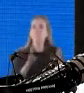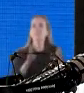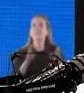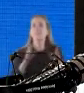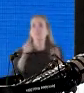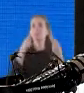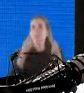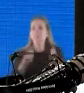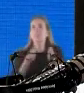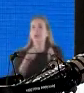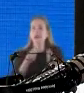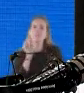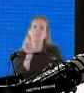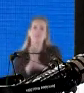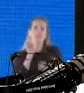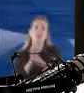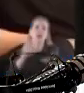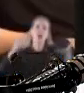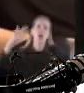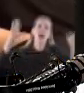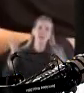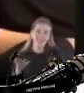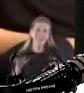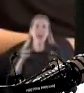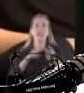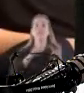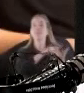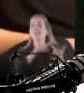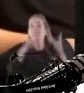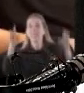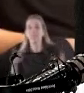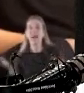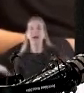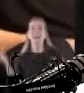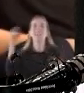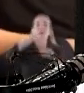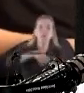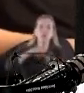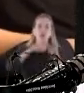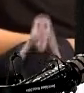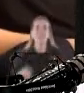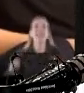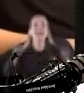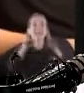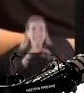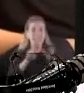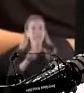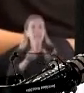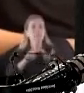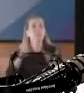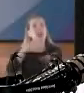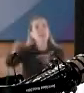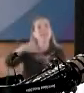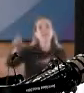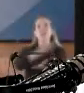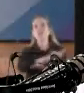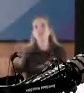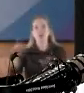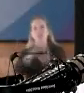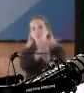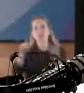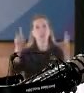le afecta muchísimo más la desigualdad y la pobreza es a las mujeres somos más del 65% de las personas